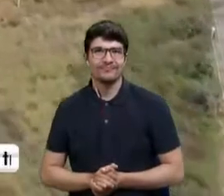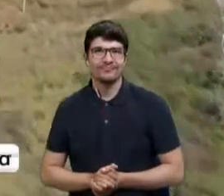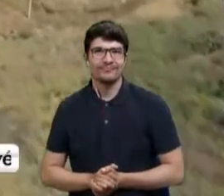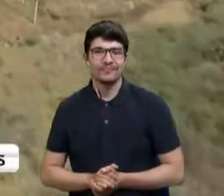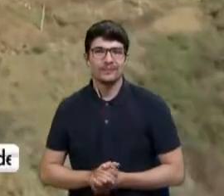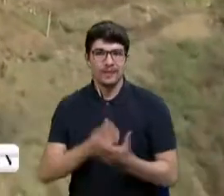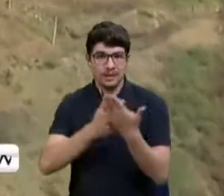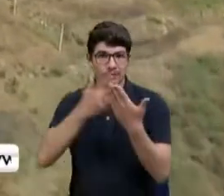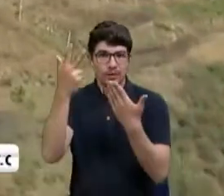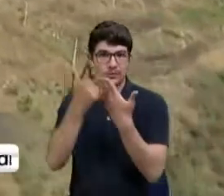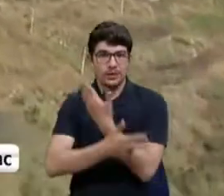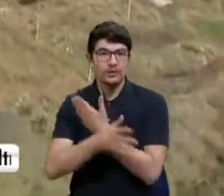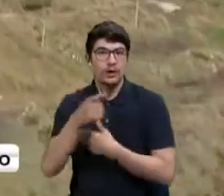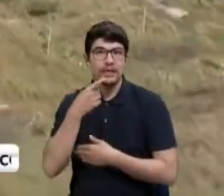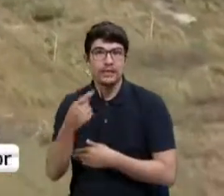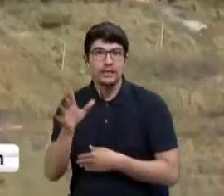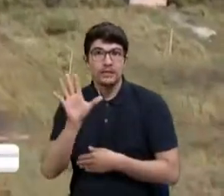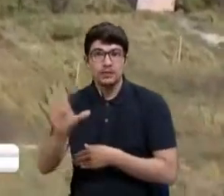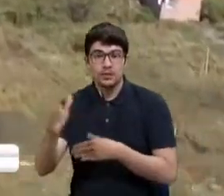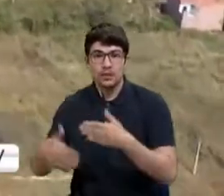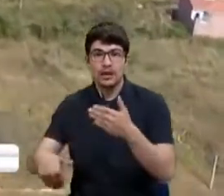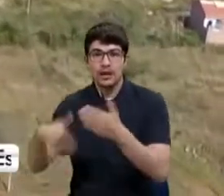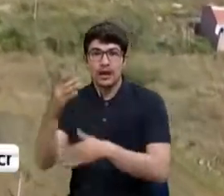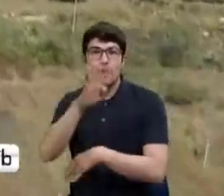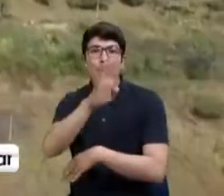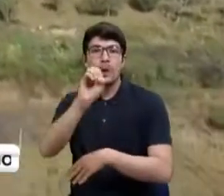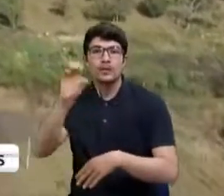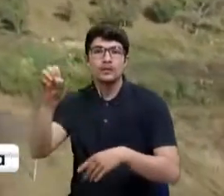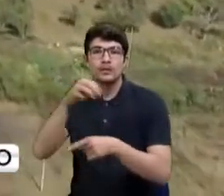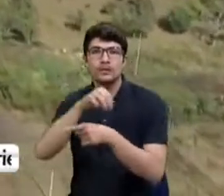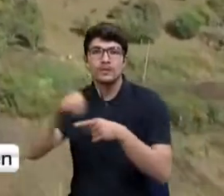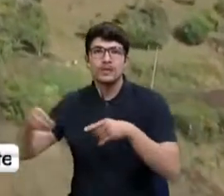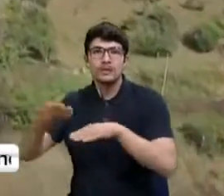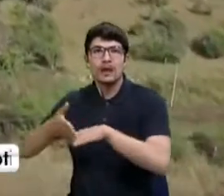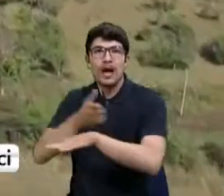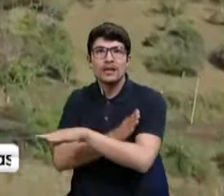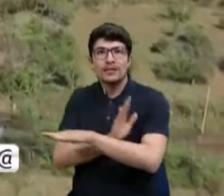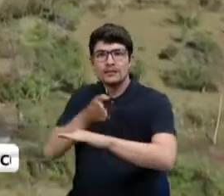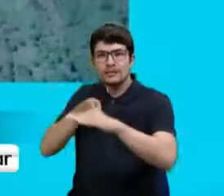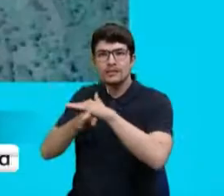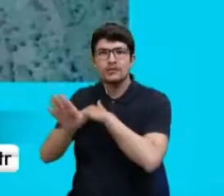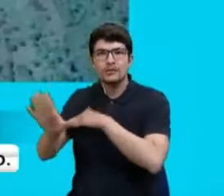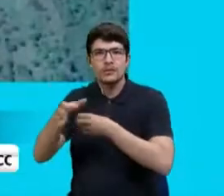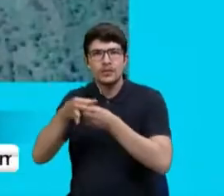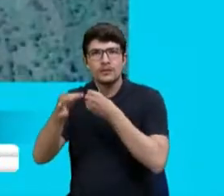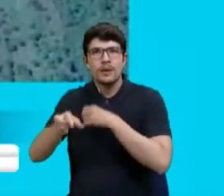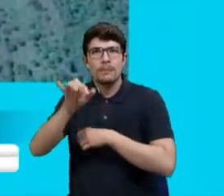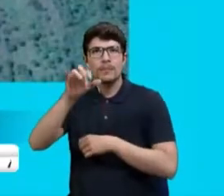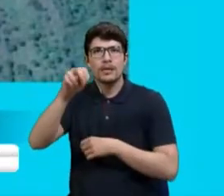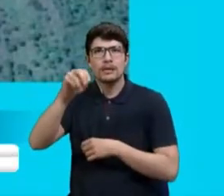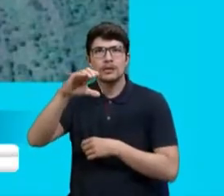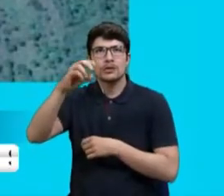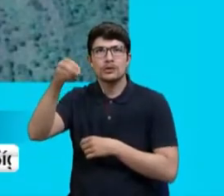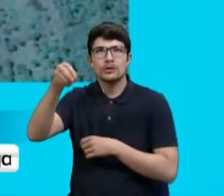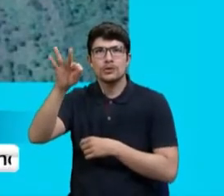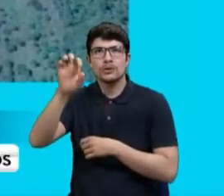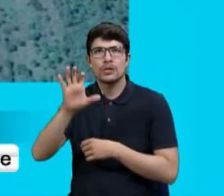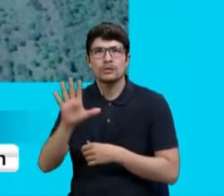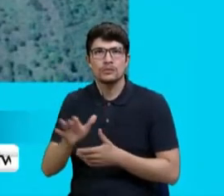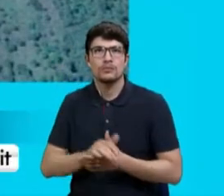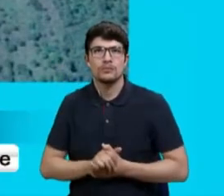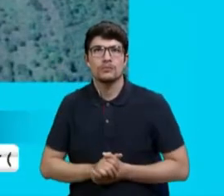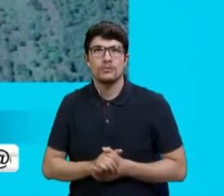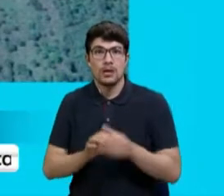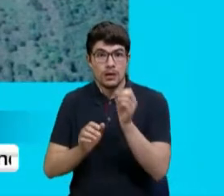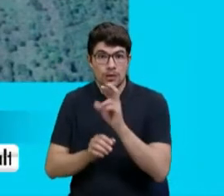El proyecto contempla que esta vía inicie 400 metros antes del acceso al municipio de Pinchote. Pasará por el costado occidental